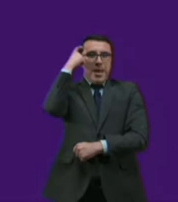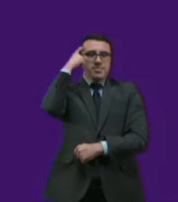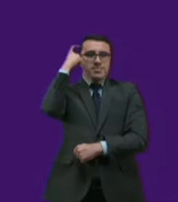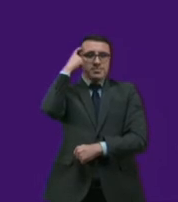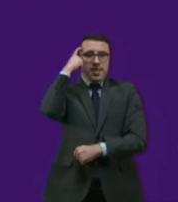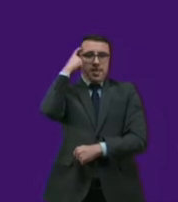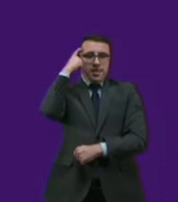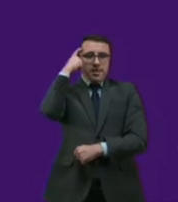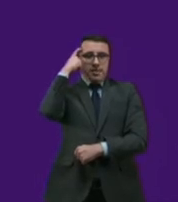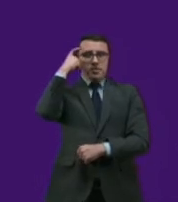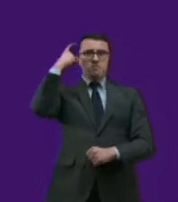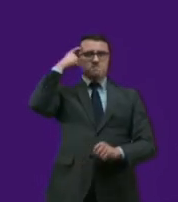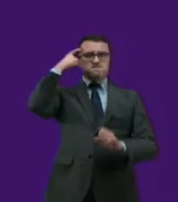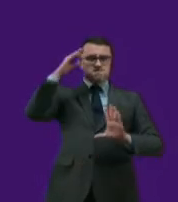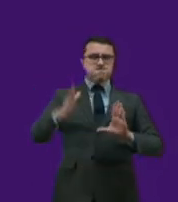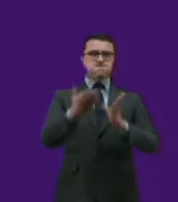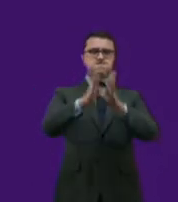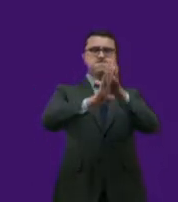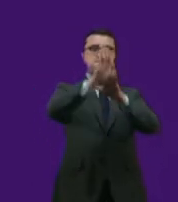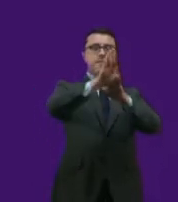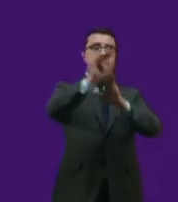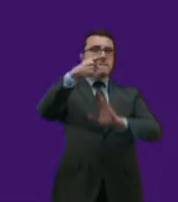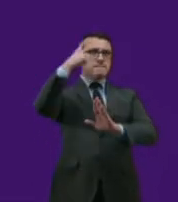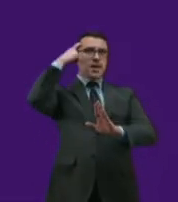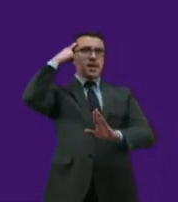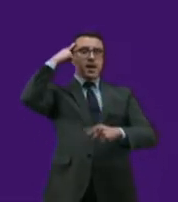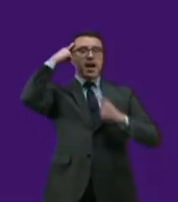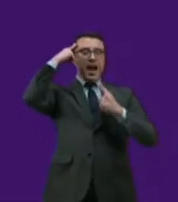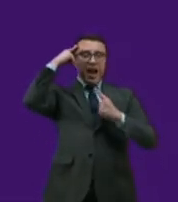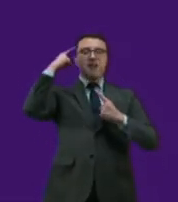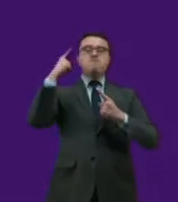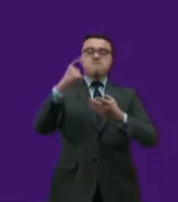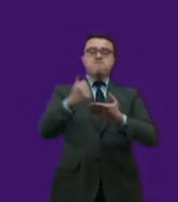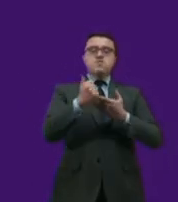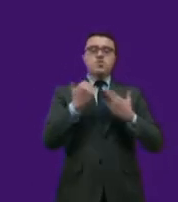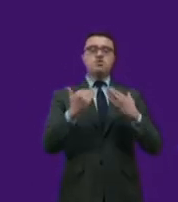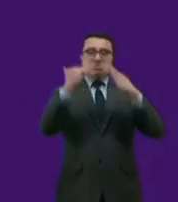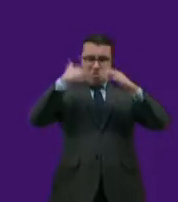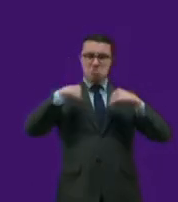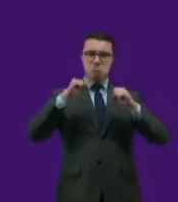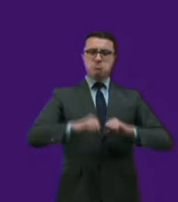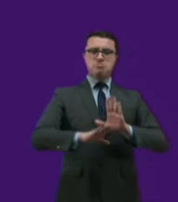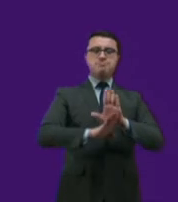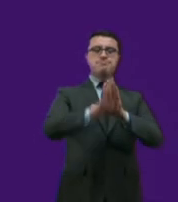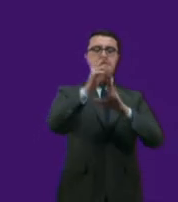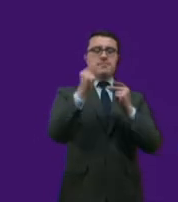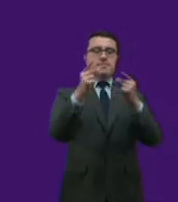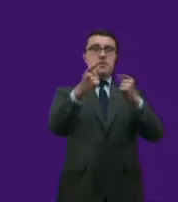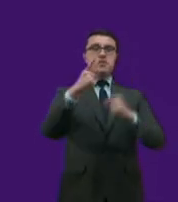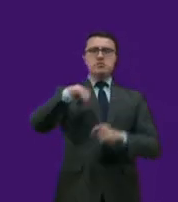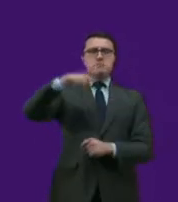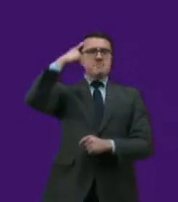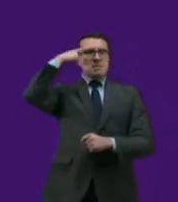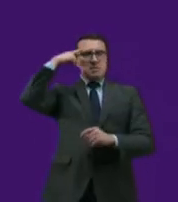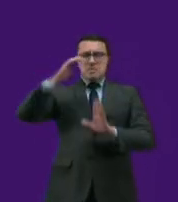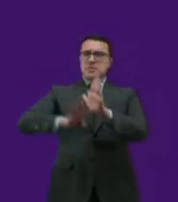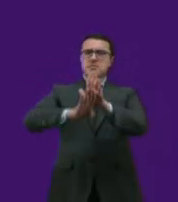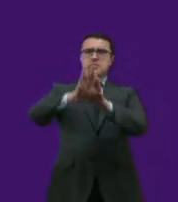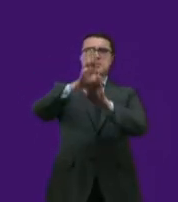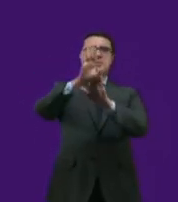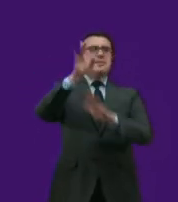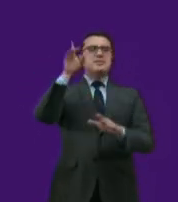mentalidad de crecimiento es la que va a determinar qué tan rápido puedes crecer. Una mentalidad de crecimiento tiene que ser una